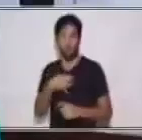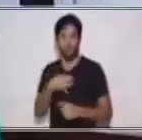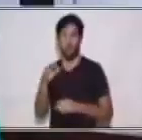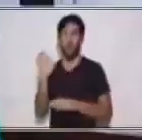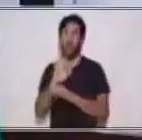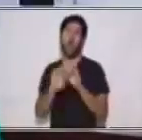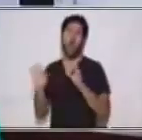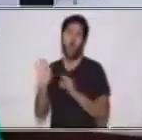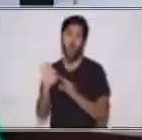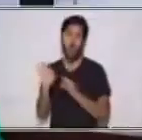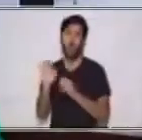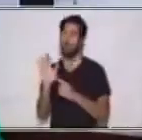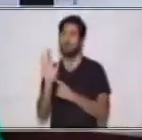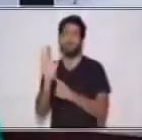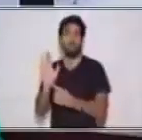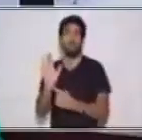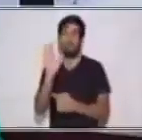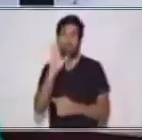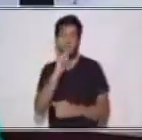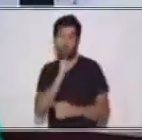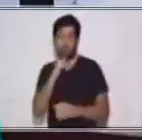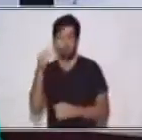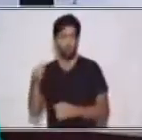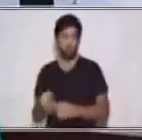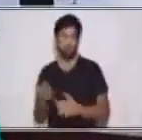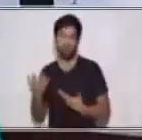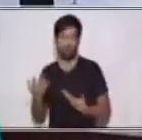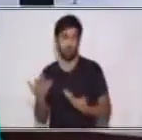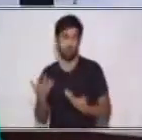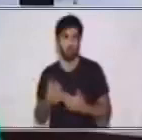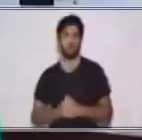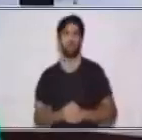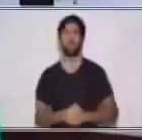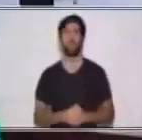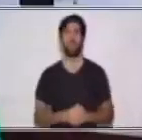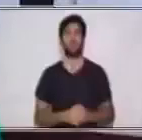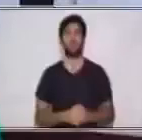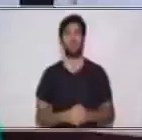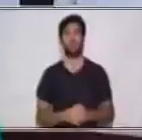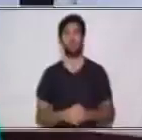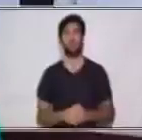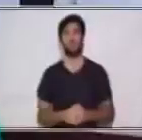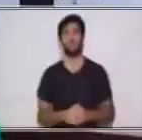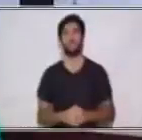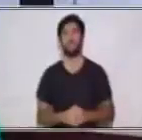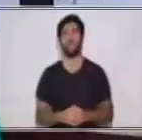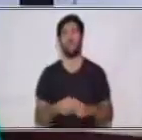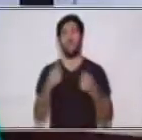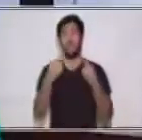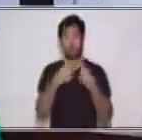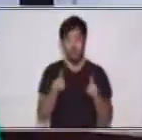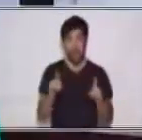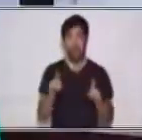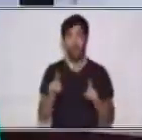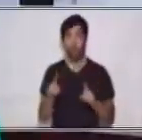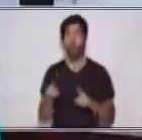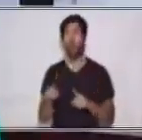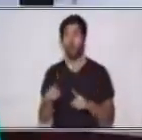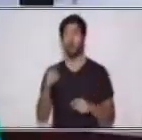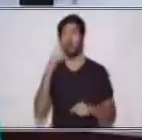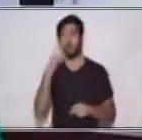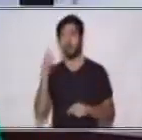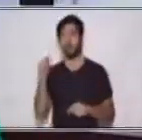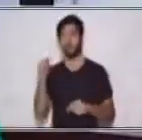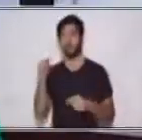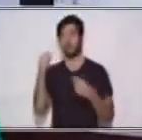tanto en opiniones y creencias, que en cierta manera no se pueden comprobar en la realidad. Pero estos 3